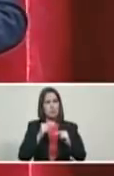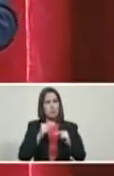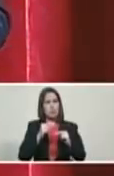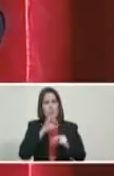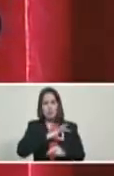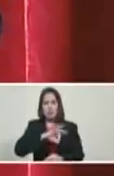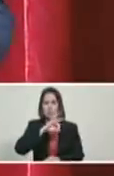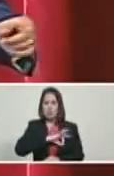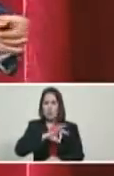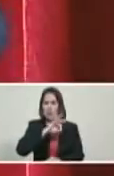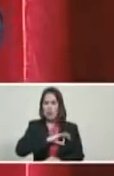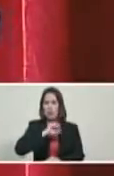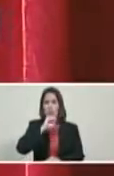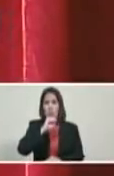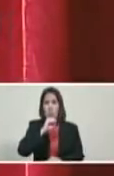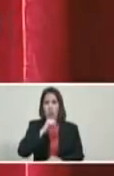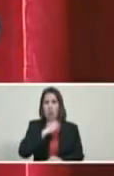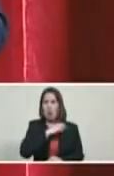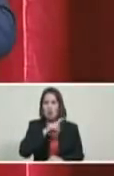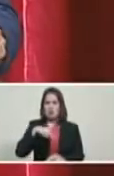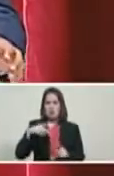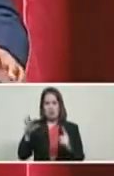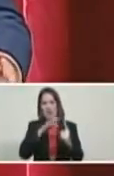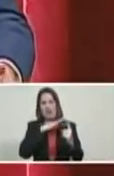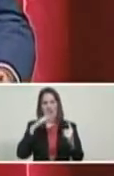Nosotros no conspiramos contra ningún país del mundo.